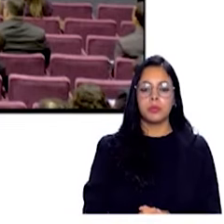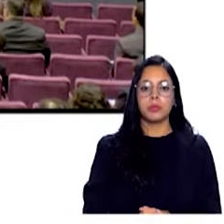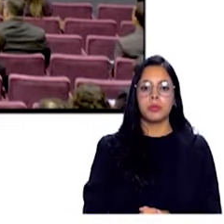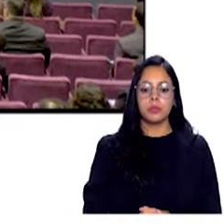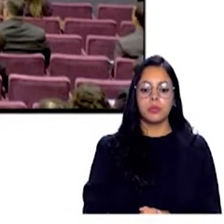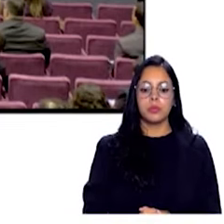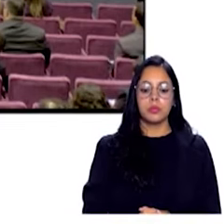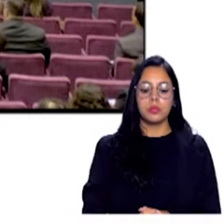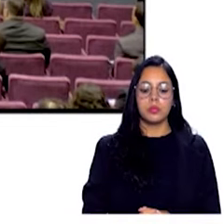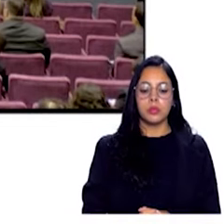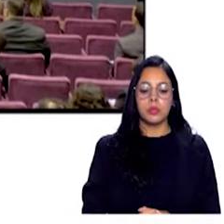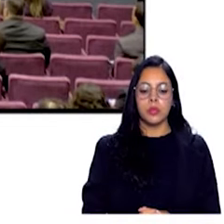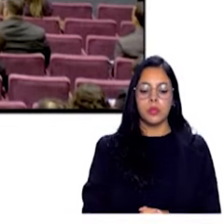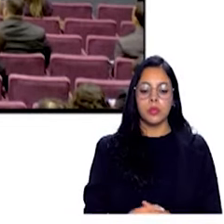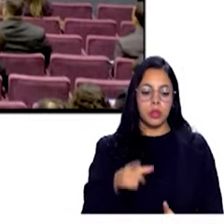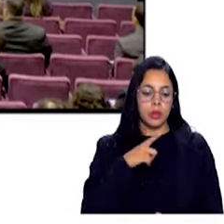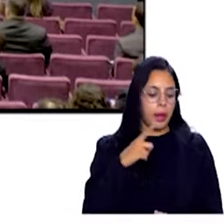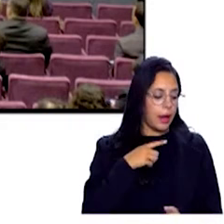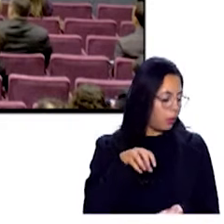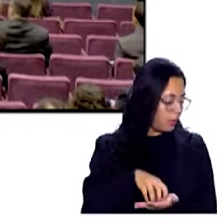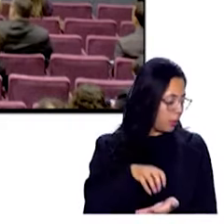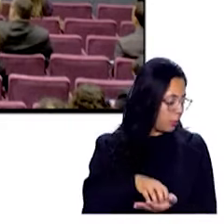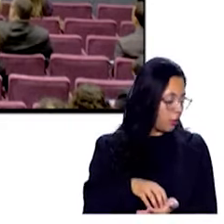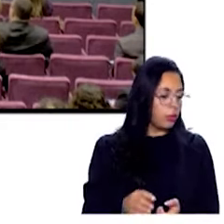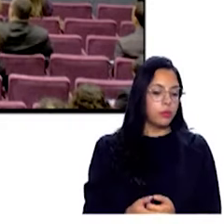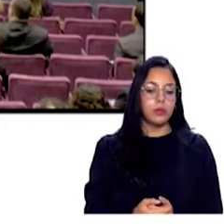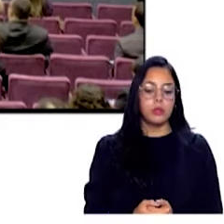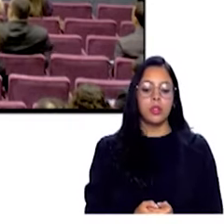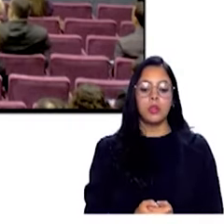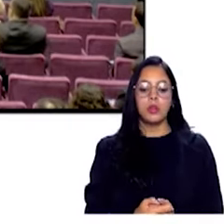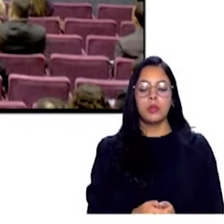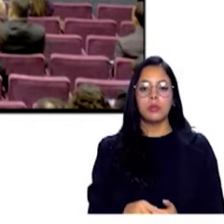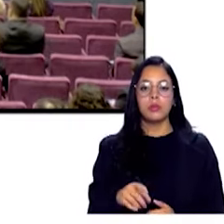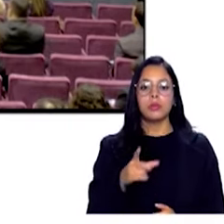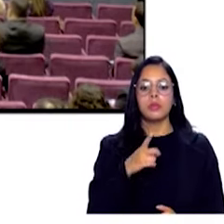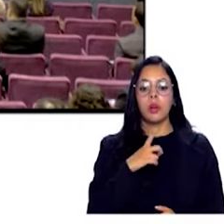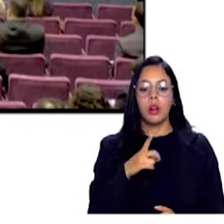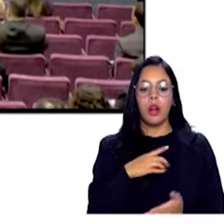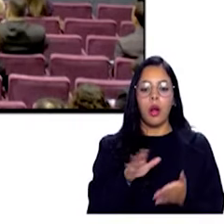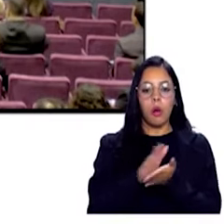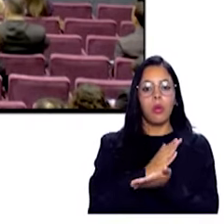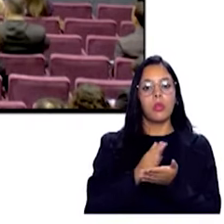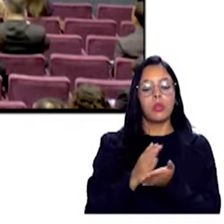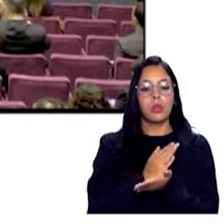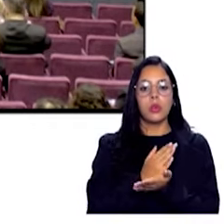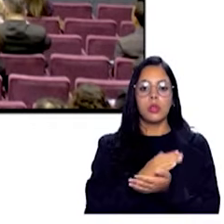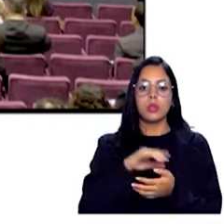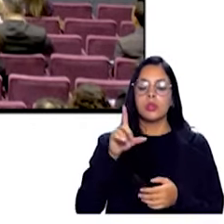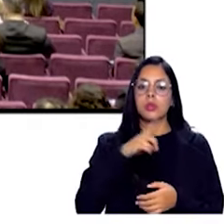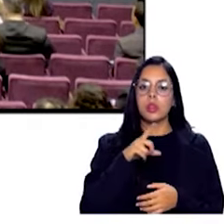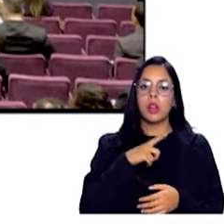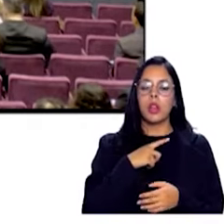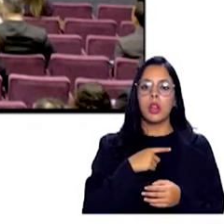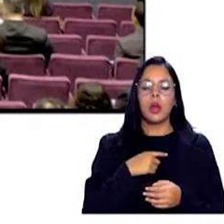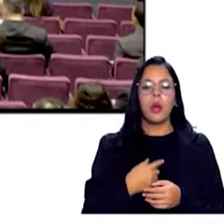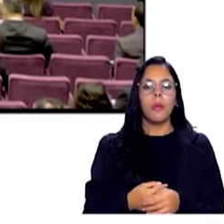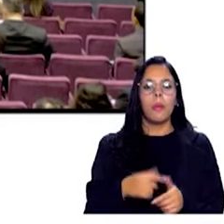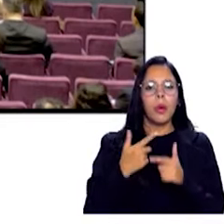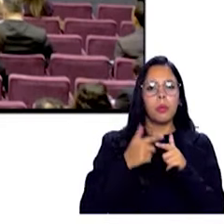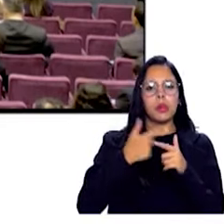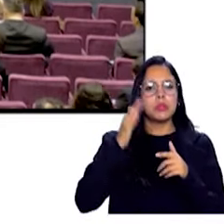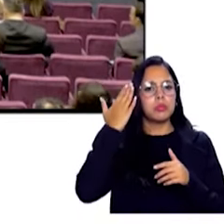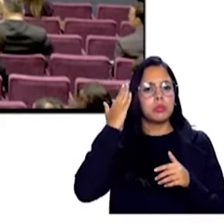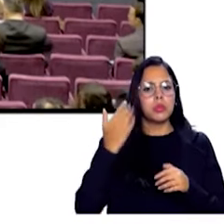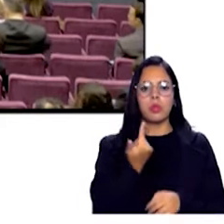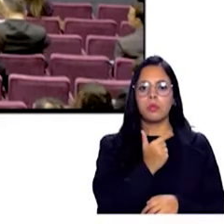han producido salvo casos mu puntuales problemas de entendimiento en primer lugar porque corresponde nuestra